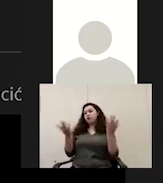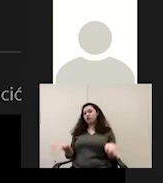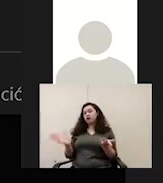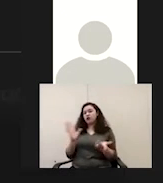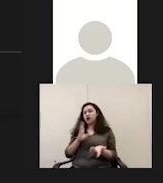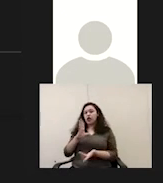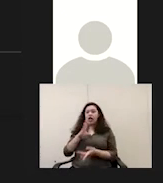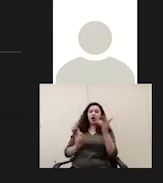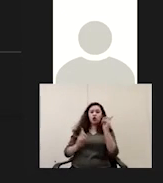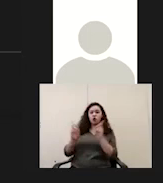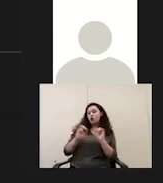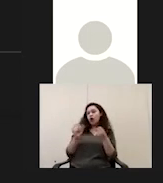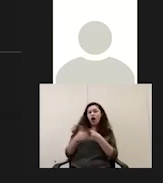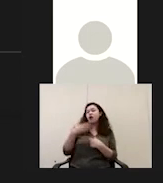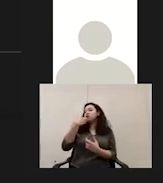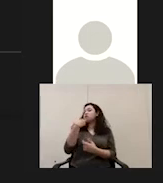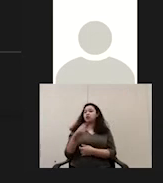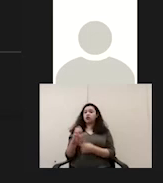alguna duda, algún comentario.